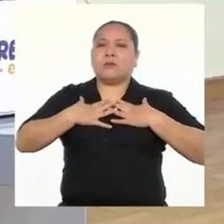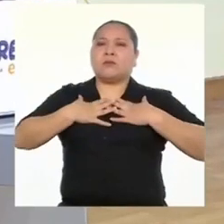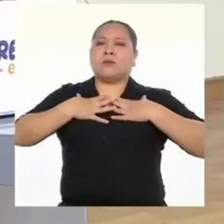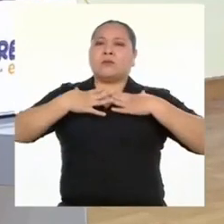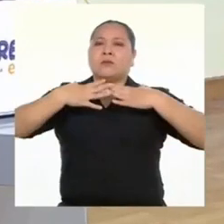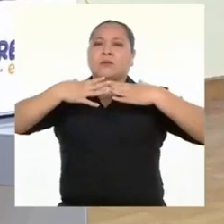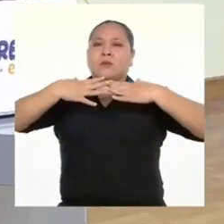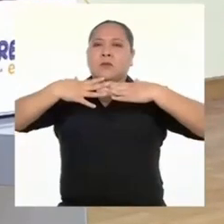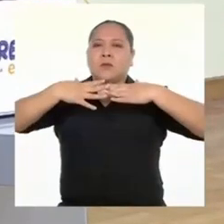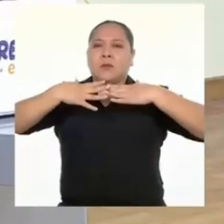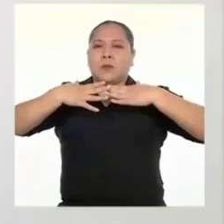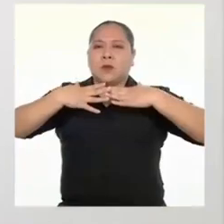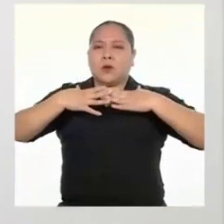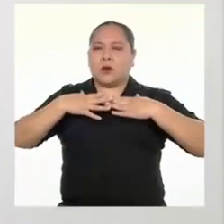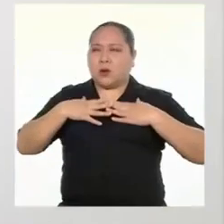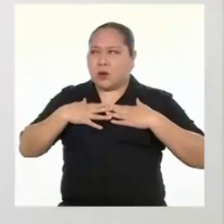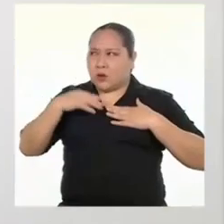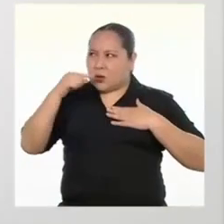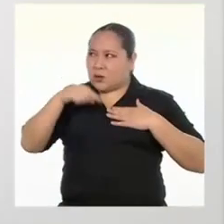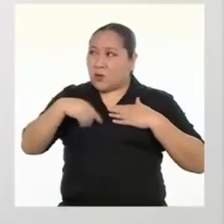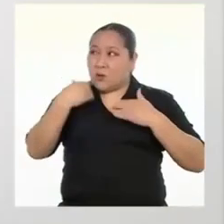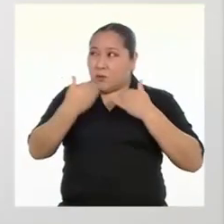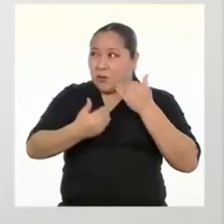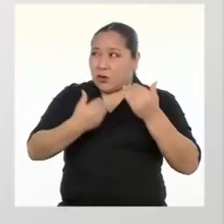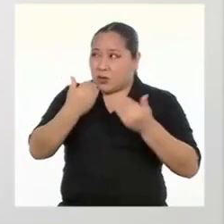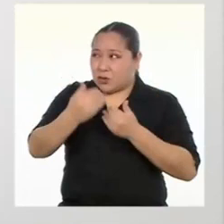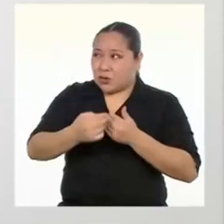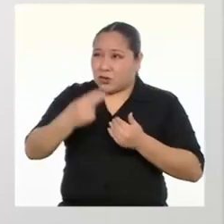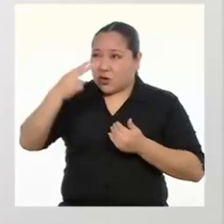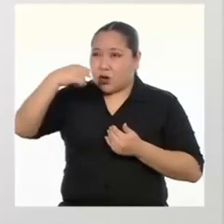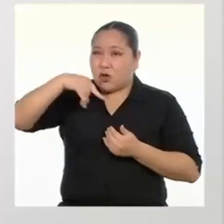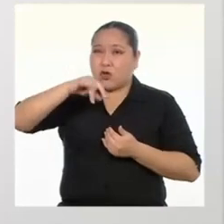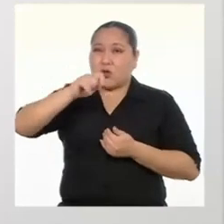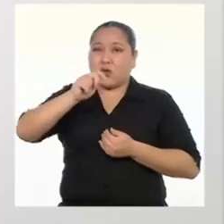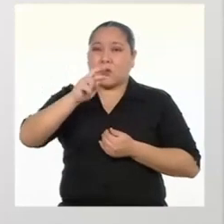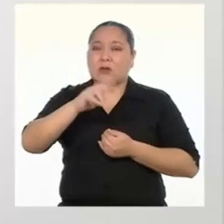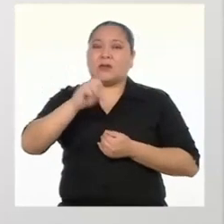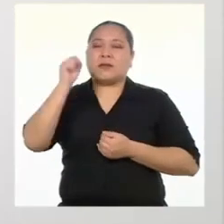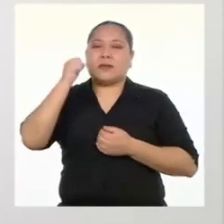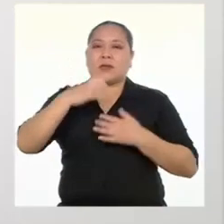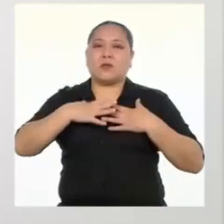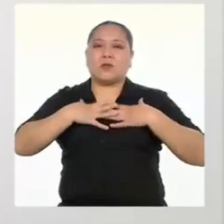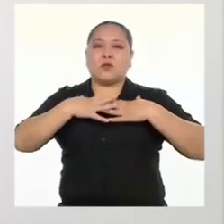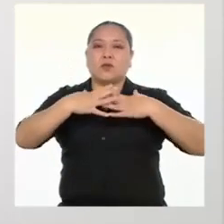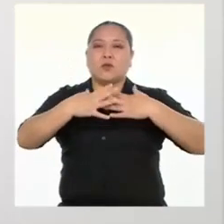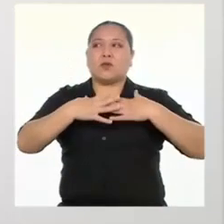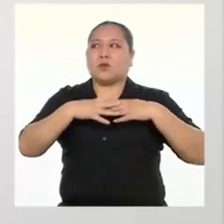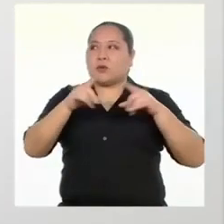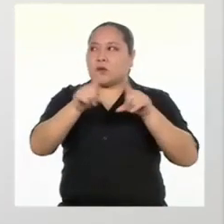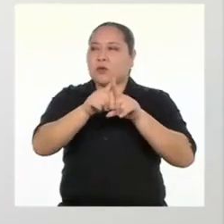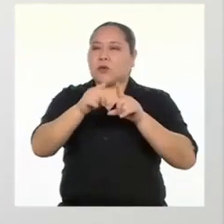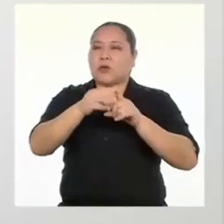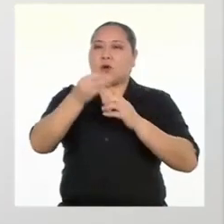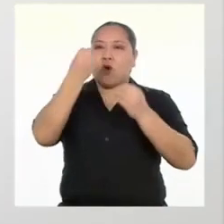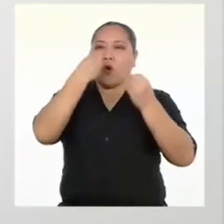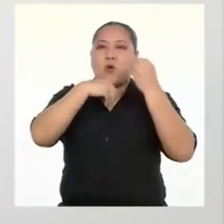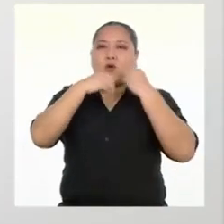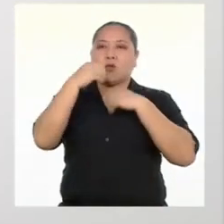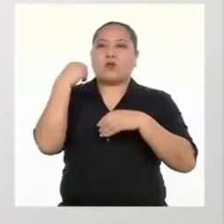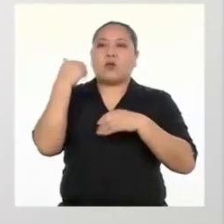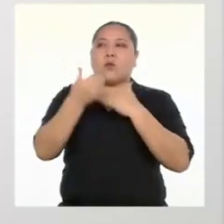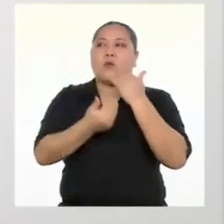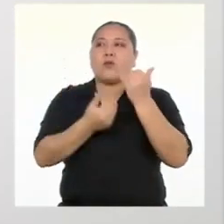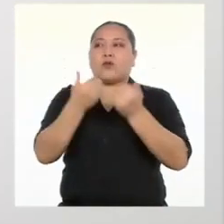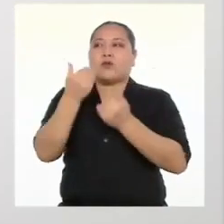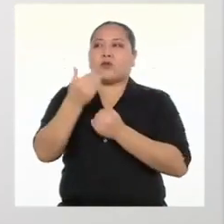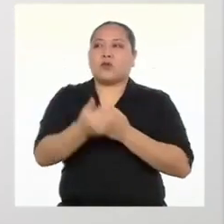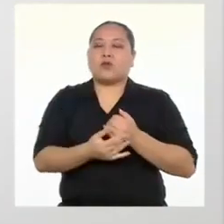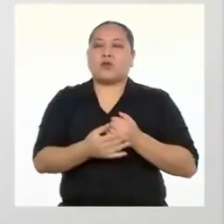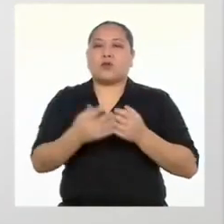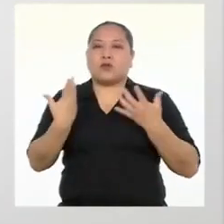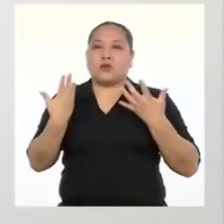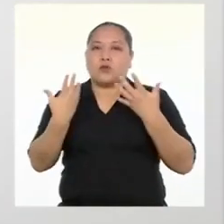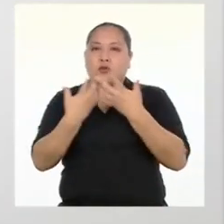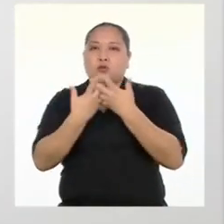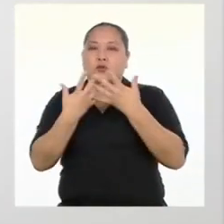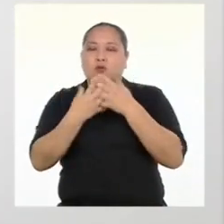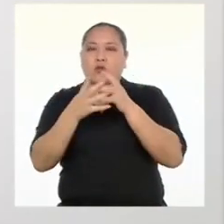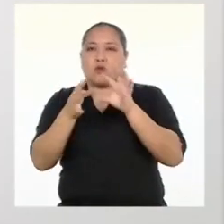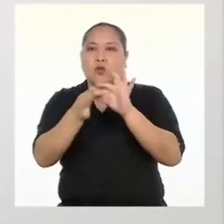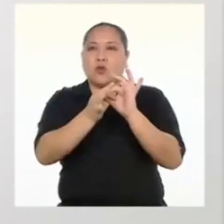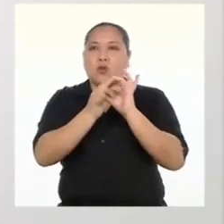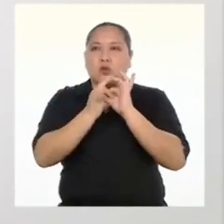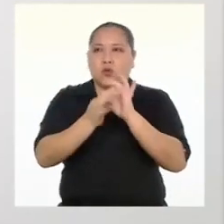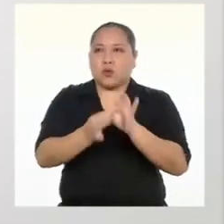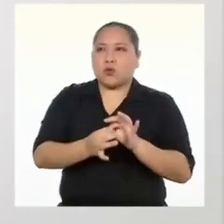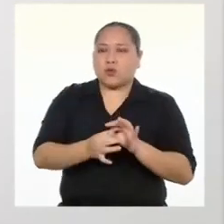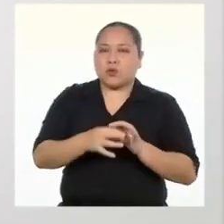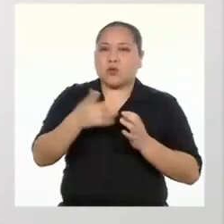de la nutrición de las personas? Sí, tanto la respiración como la alimentación son procesos bastante entrelazados.